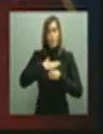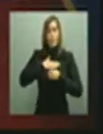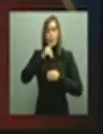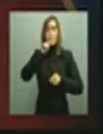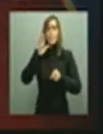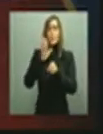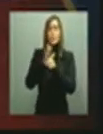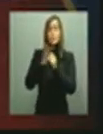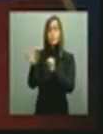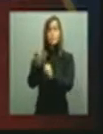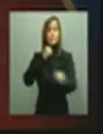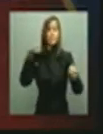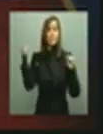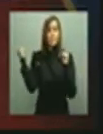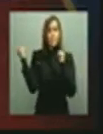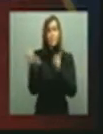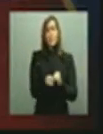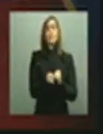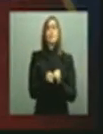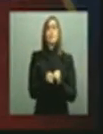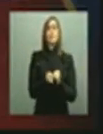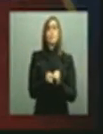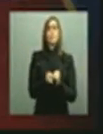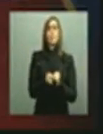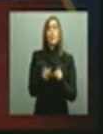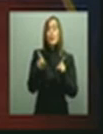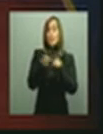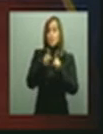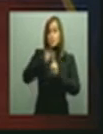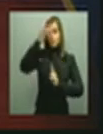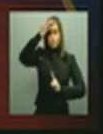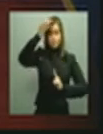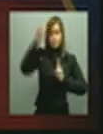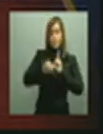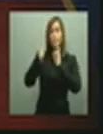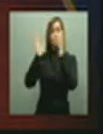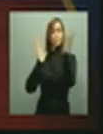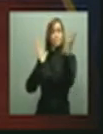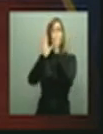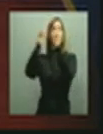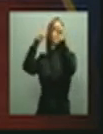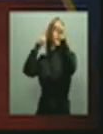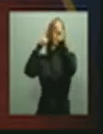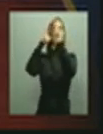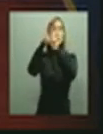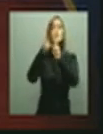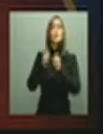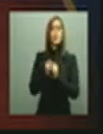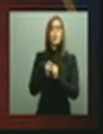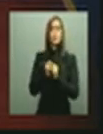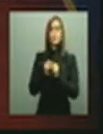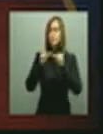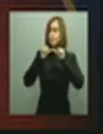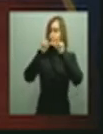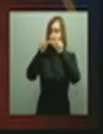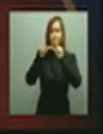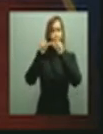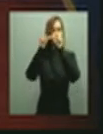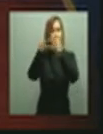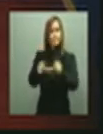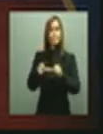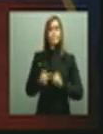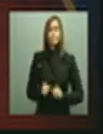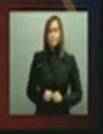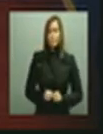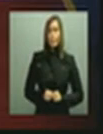Penal de la Suprema Corte de Justicia, fue designada Procuradora General de la